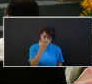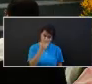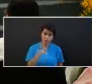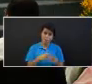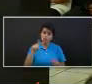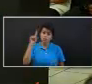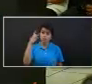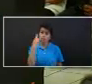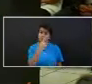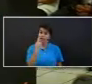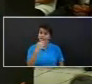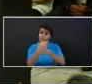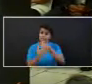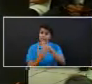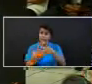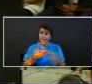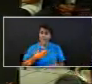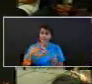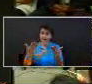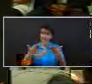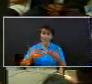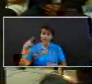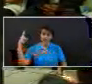pero tu sangre me garantiza victoria.